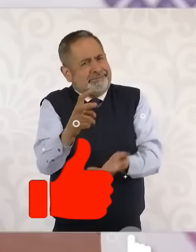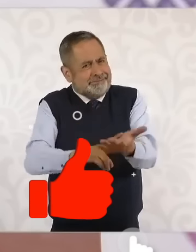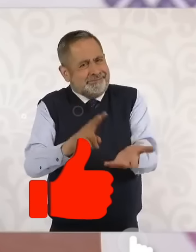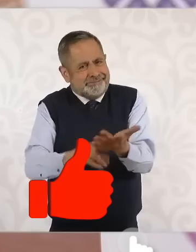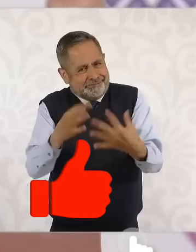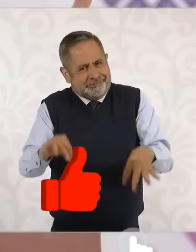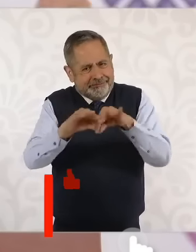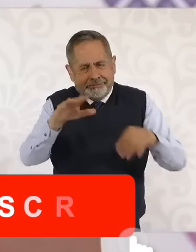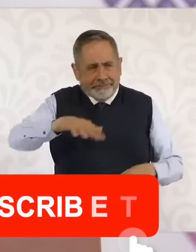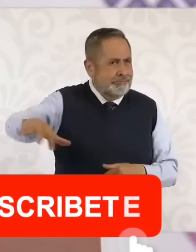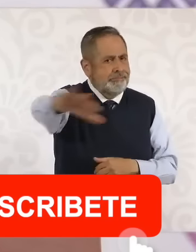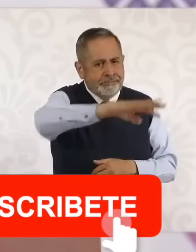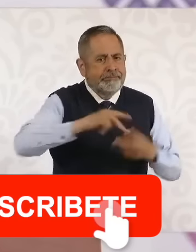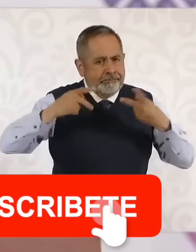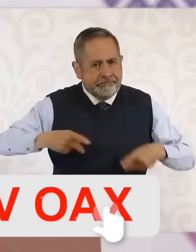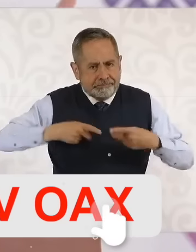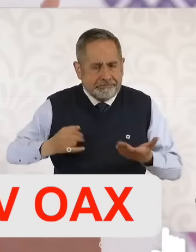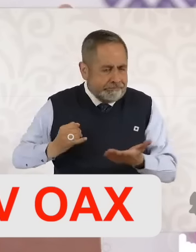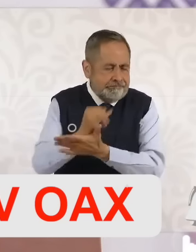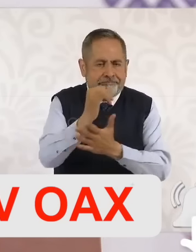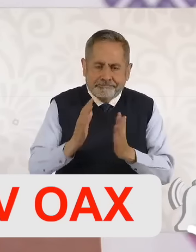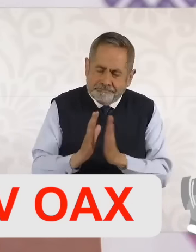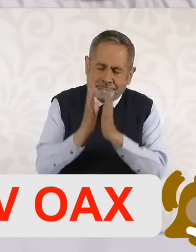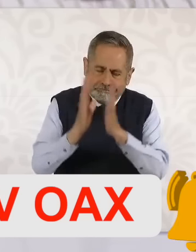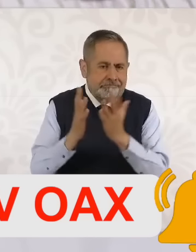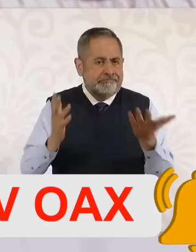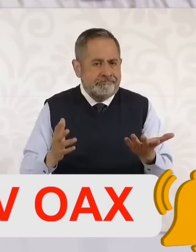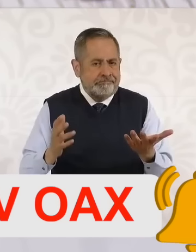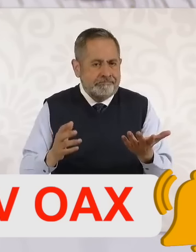Entonces, decisiones pequeñas o grandes,